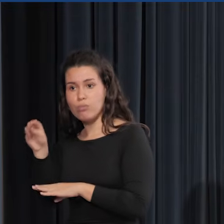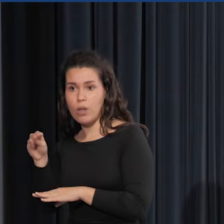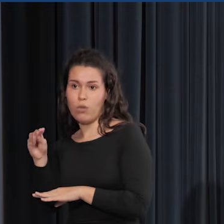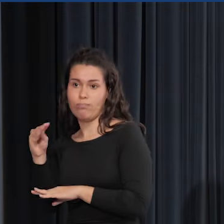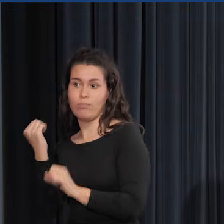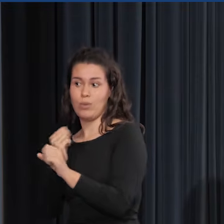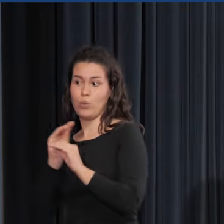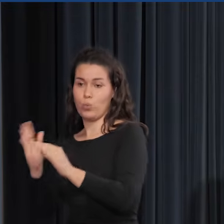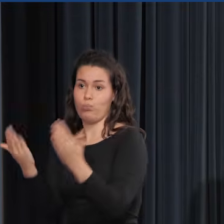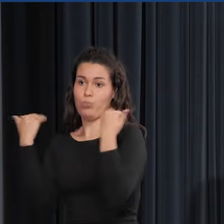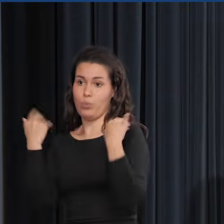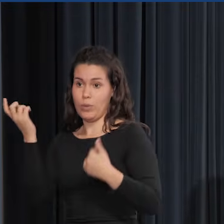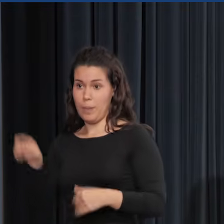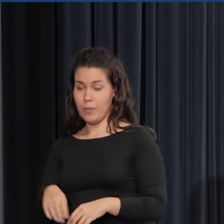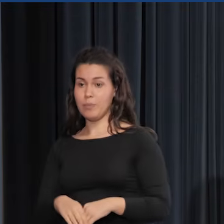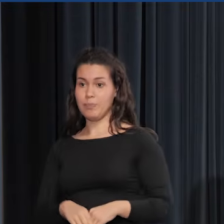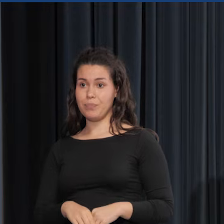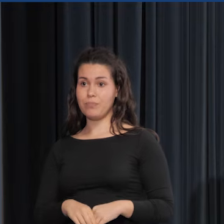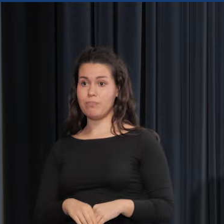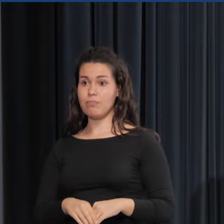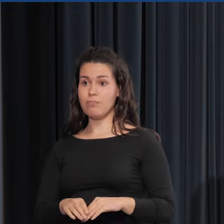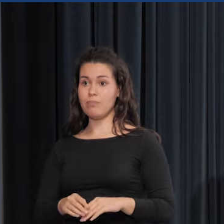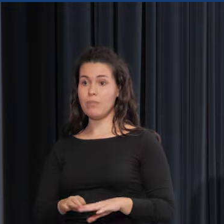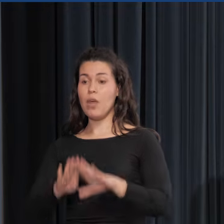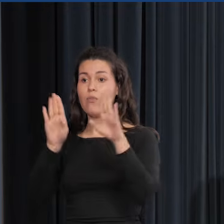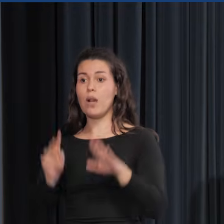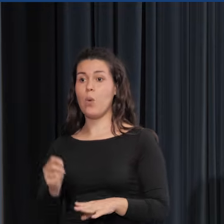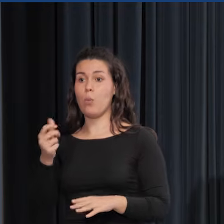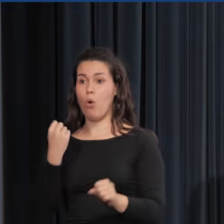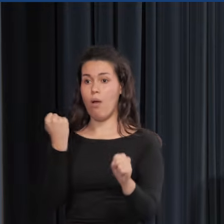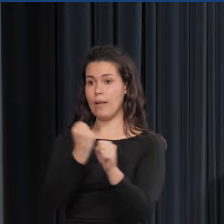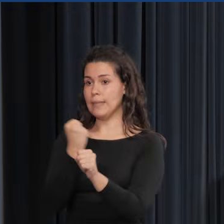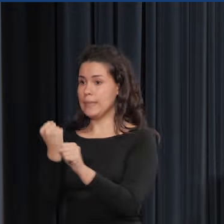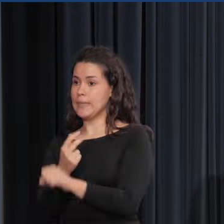esta desigual distribución del trabajo reproductivo hace que tengan,